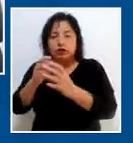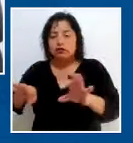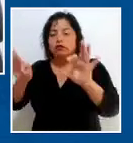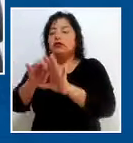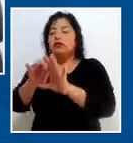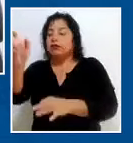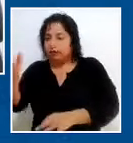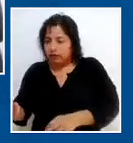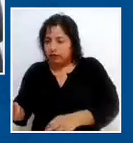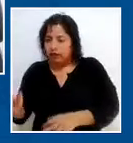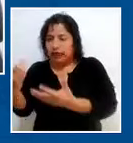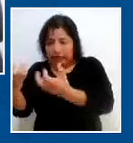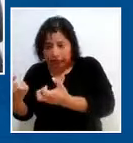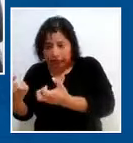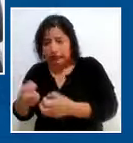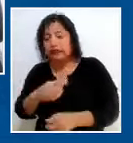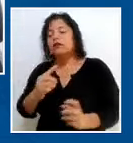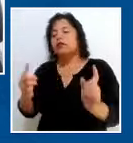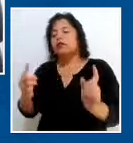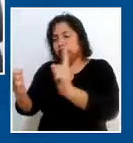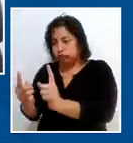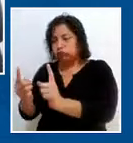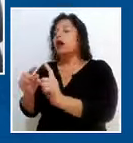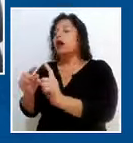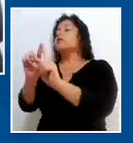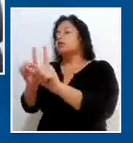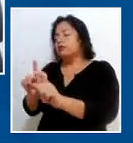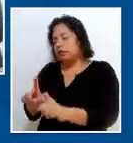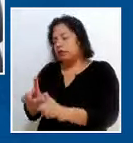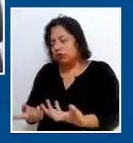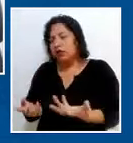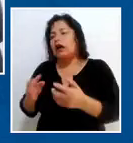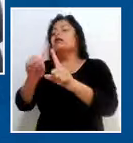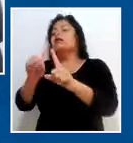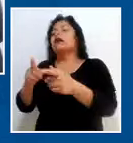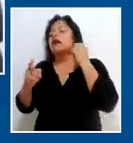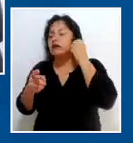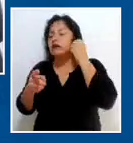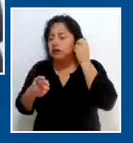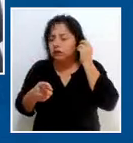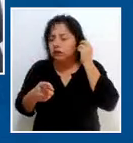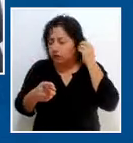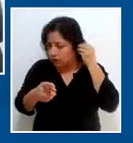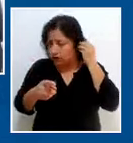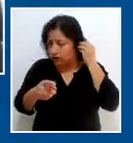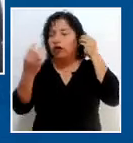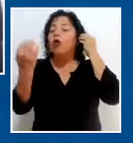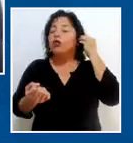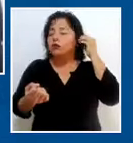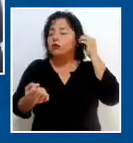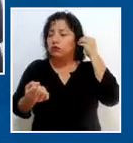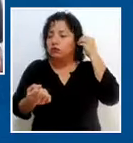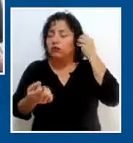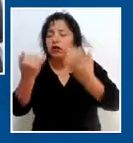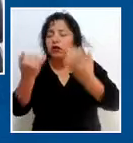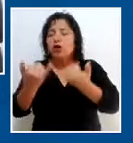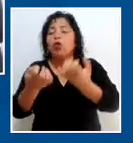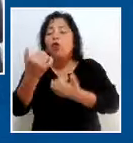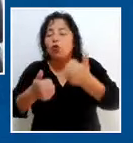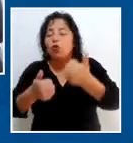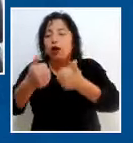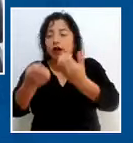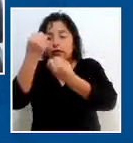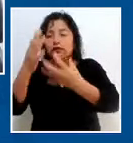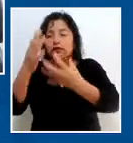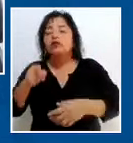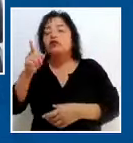el ciudadano o con la ciudadana, ¿no? Preguntarle finalmente qué información es la que necesita y a partir de ahí, pues, poder